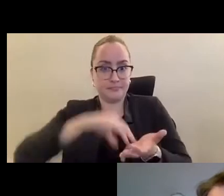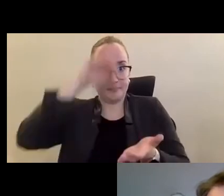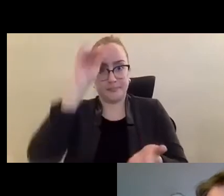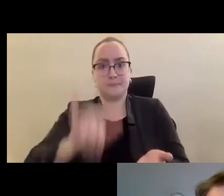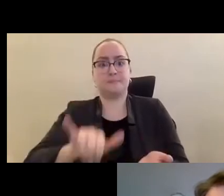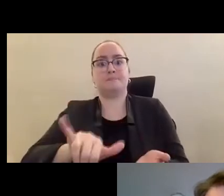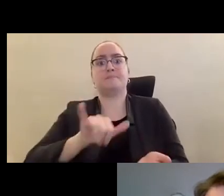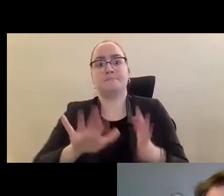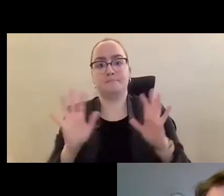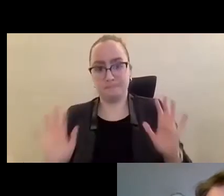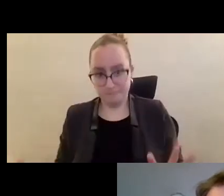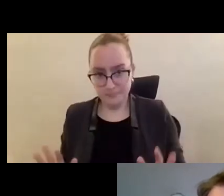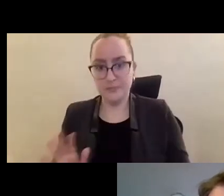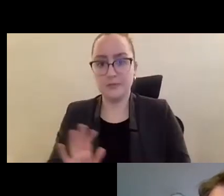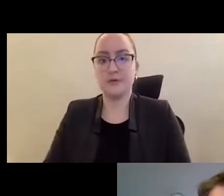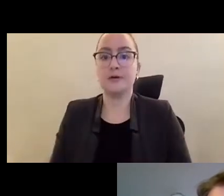ellos hicieron